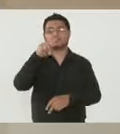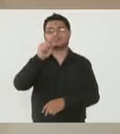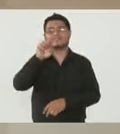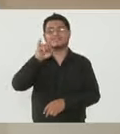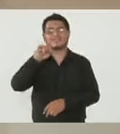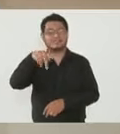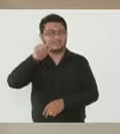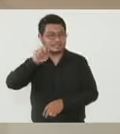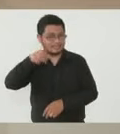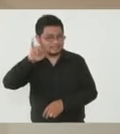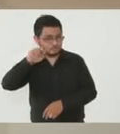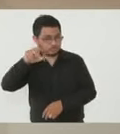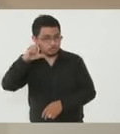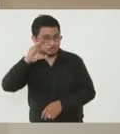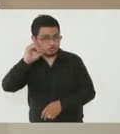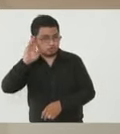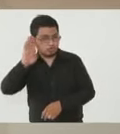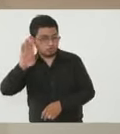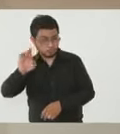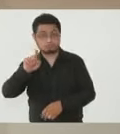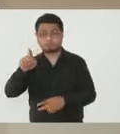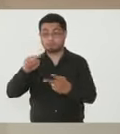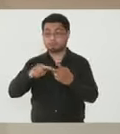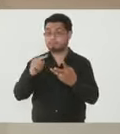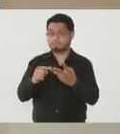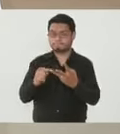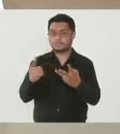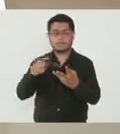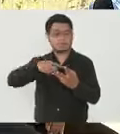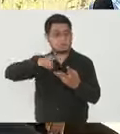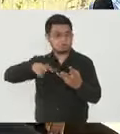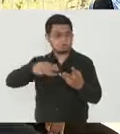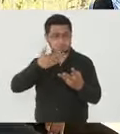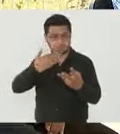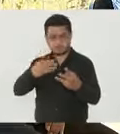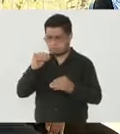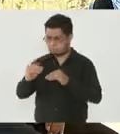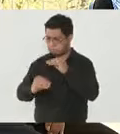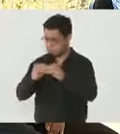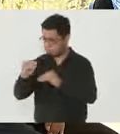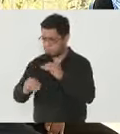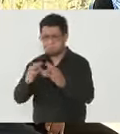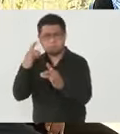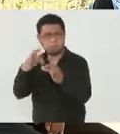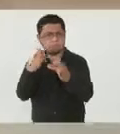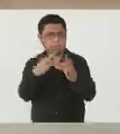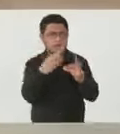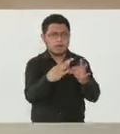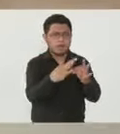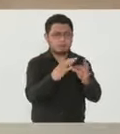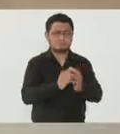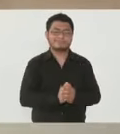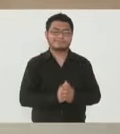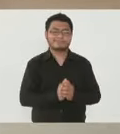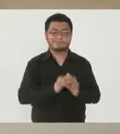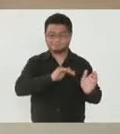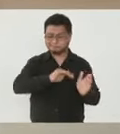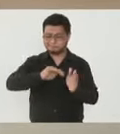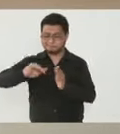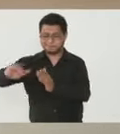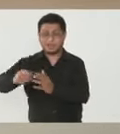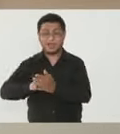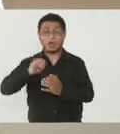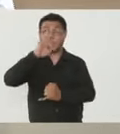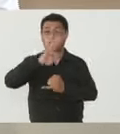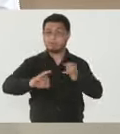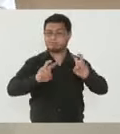manera coordinada y la verdad con una muy buena organización que no ha generado ningún problema. Un último tema, señor presidente, y no